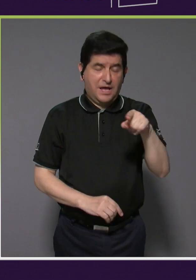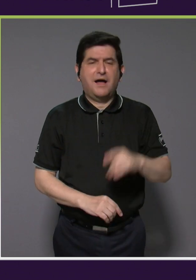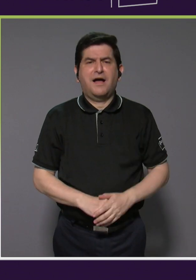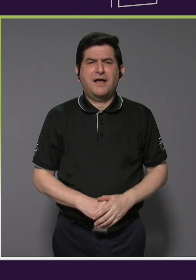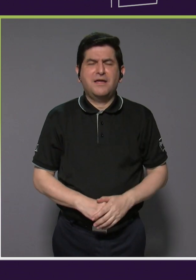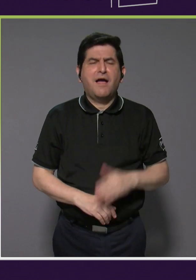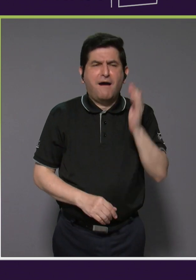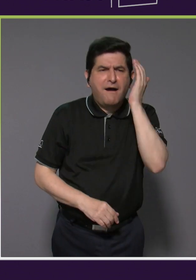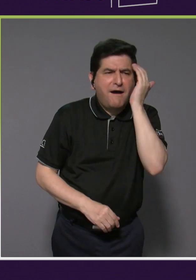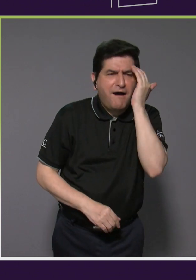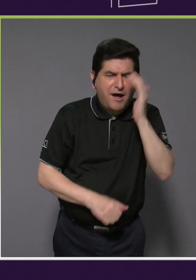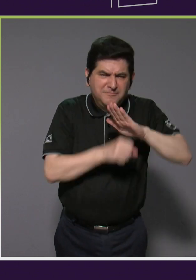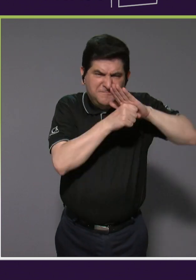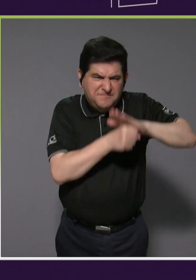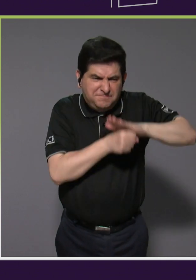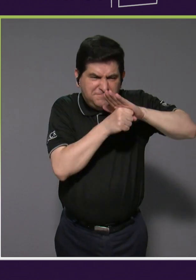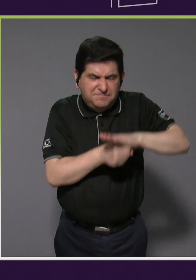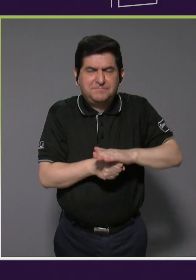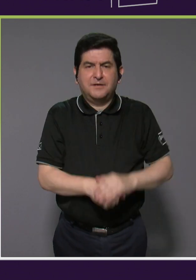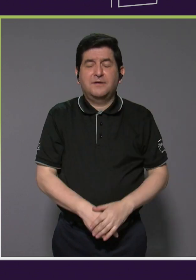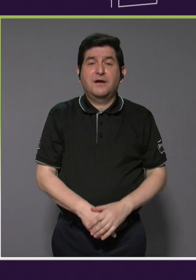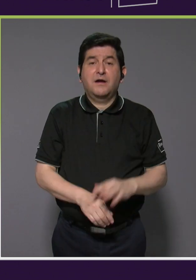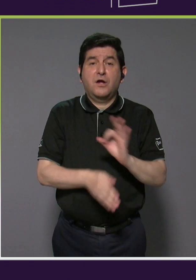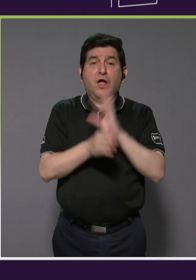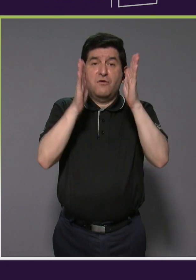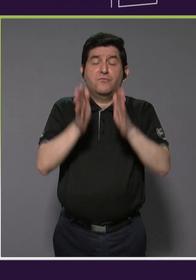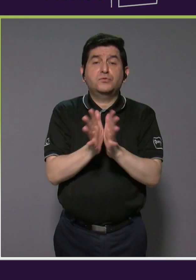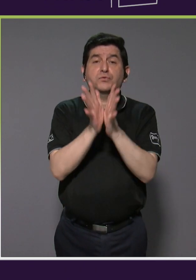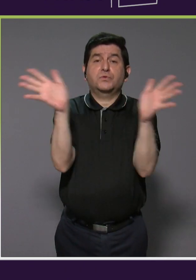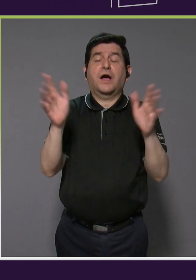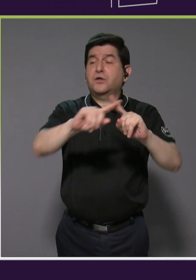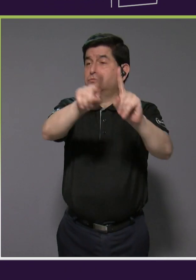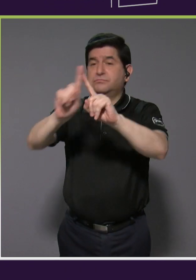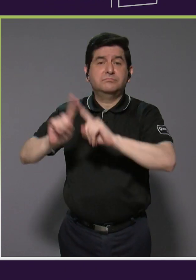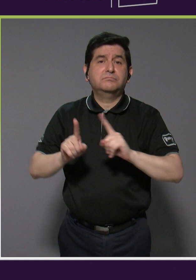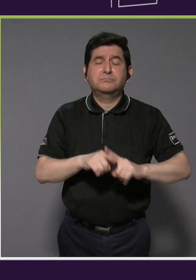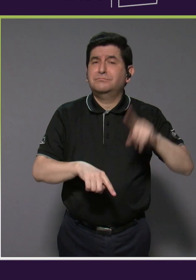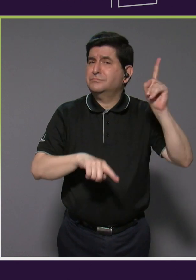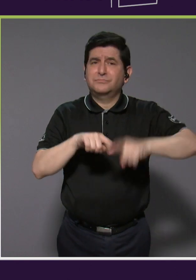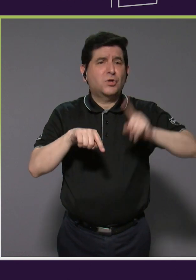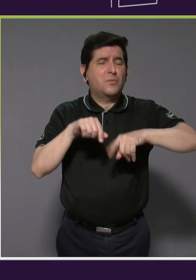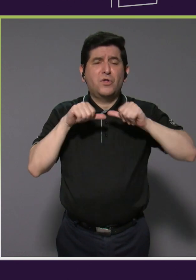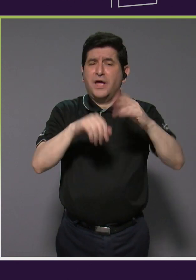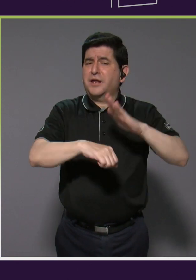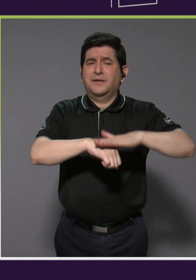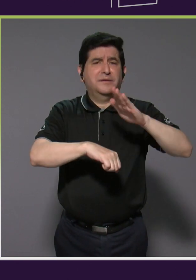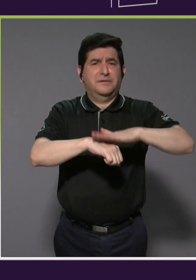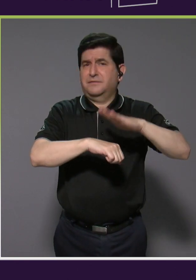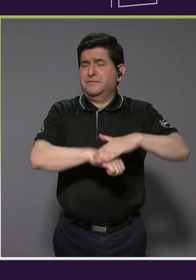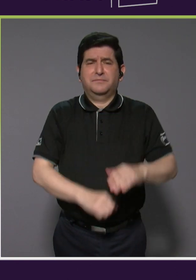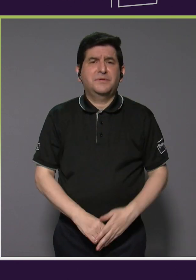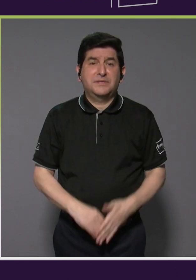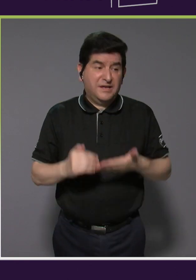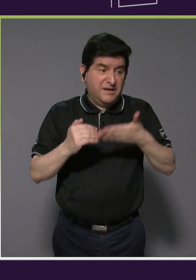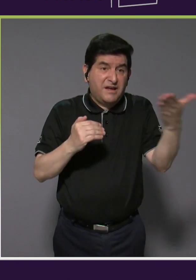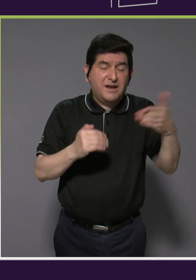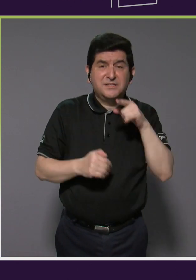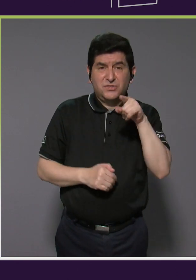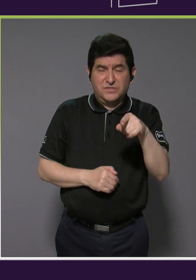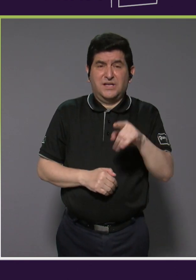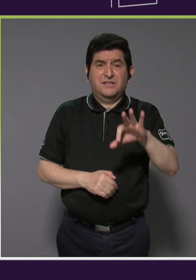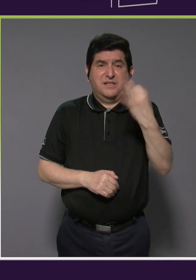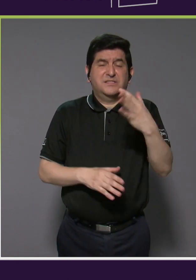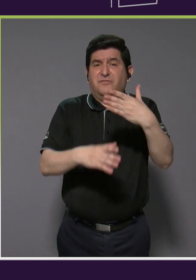hacer conciencia y presión ante nuestros funcionarios públicos, porque no podemos seguir permitiendo que las cosas salgan